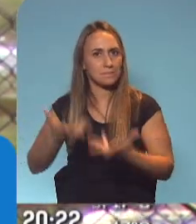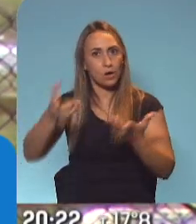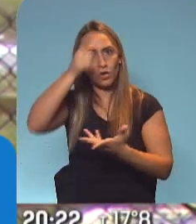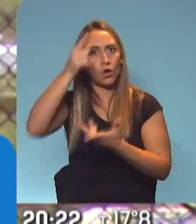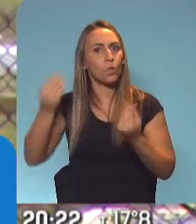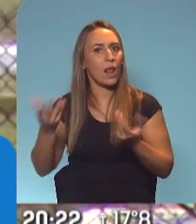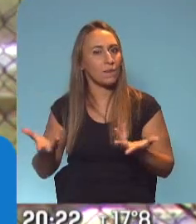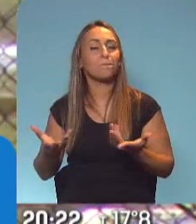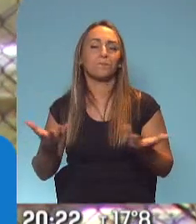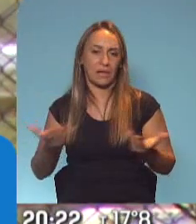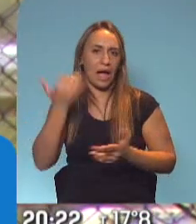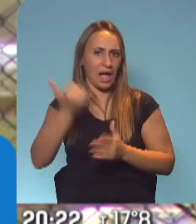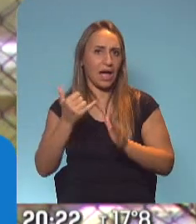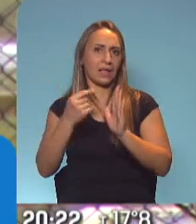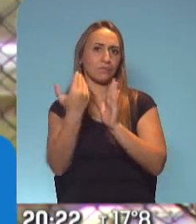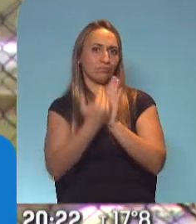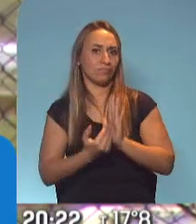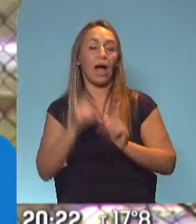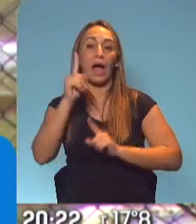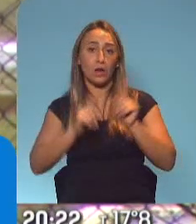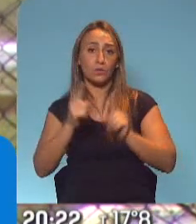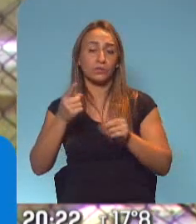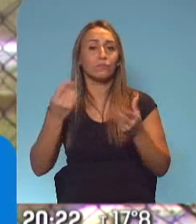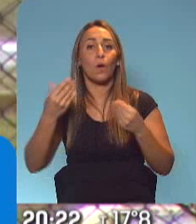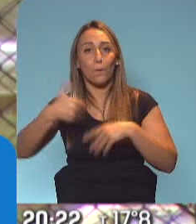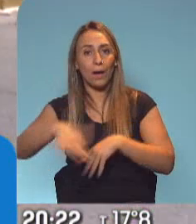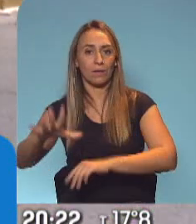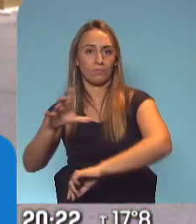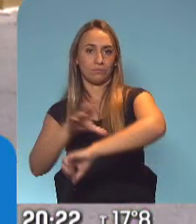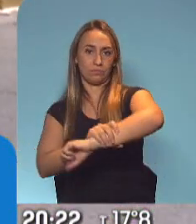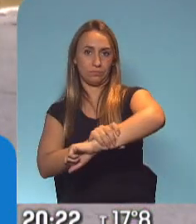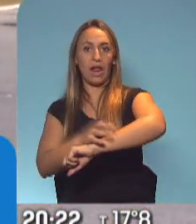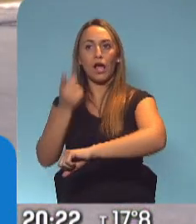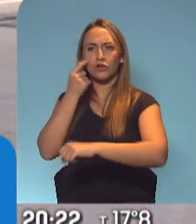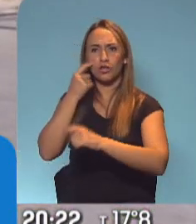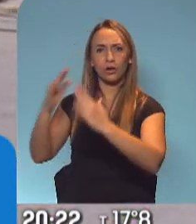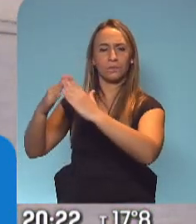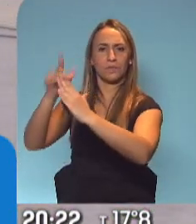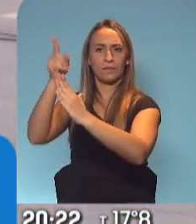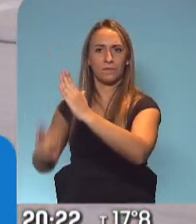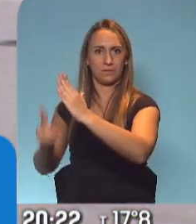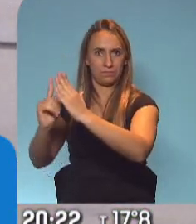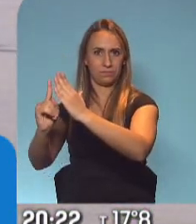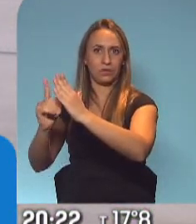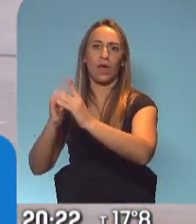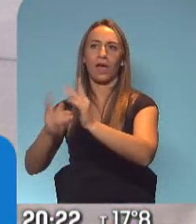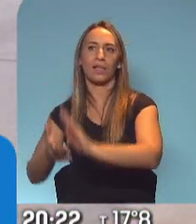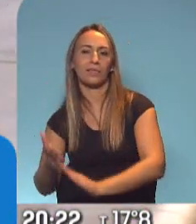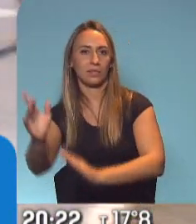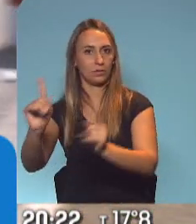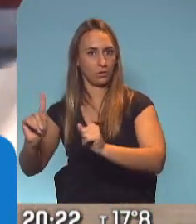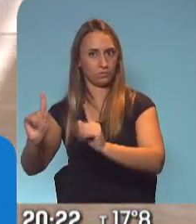alternativas tienen que ver con la colocación de brazaletes de monitoreo electrónico que nosotros